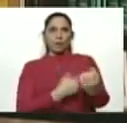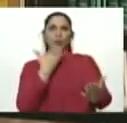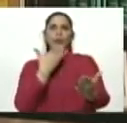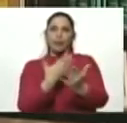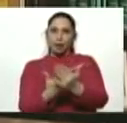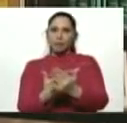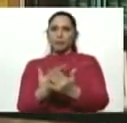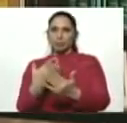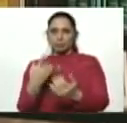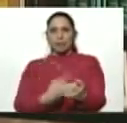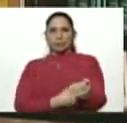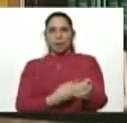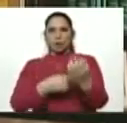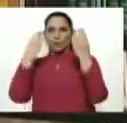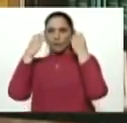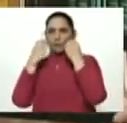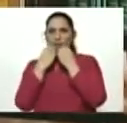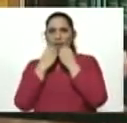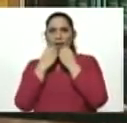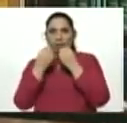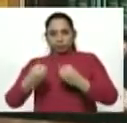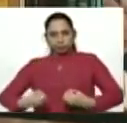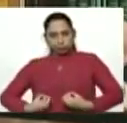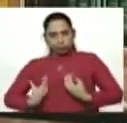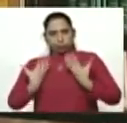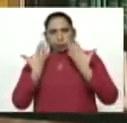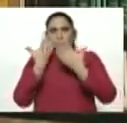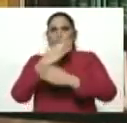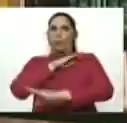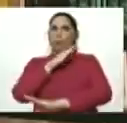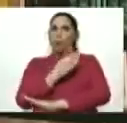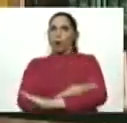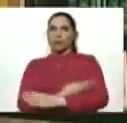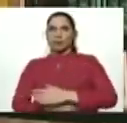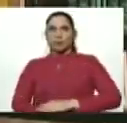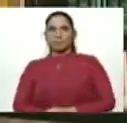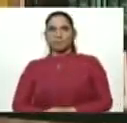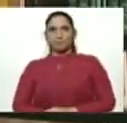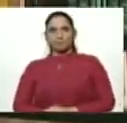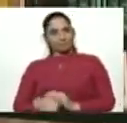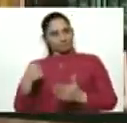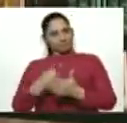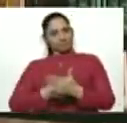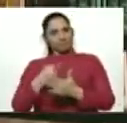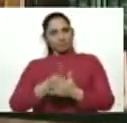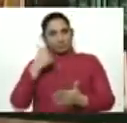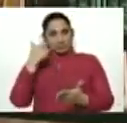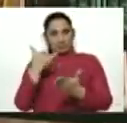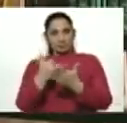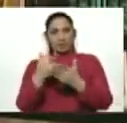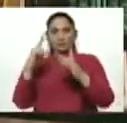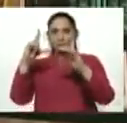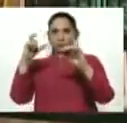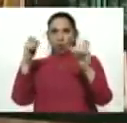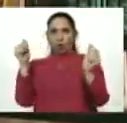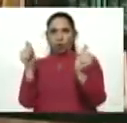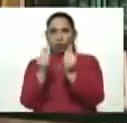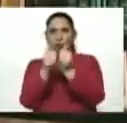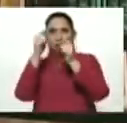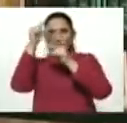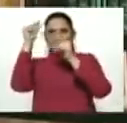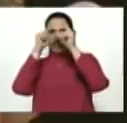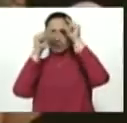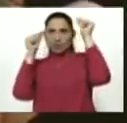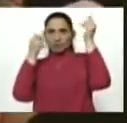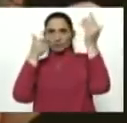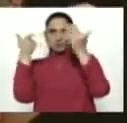Raúl. Esto nos llena a nosotros de fuerza, de luz. Miren esta foto de Raúl con Ernesto Che Guevara, pues.